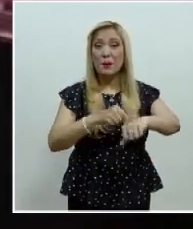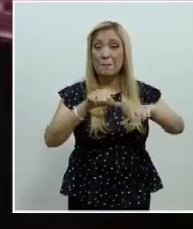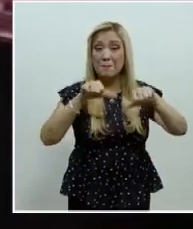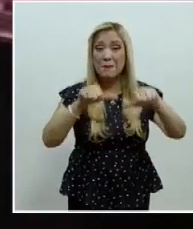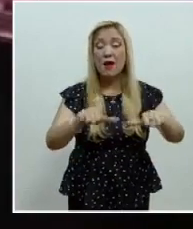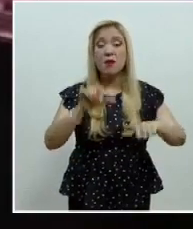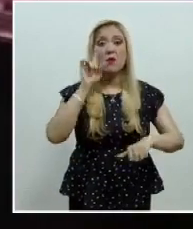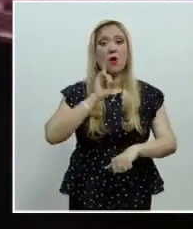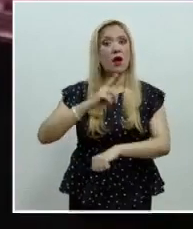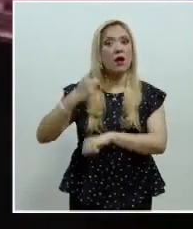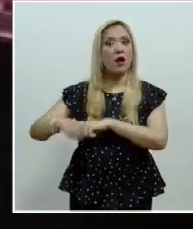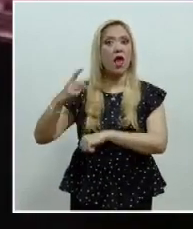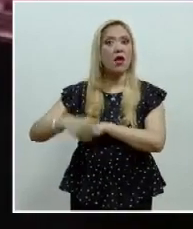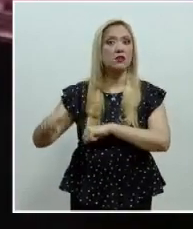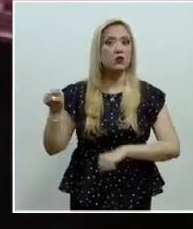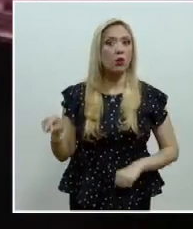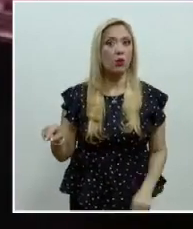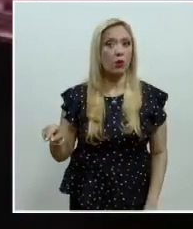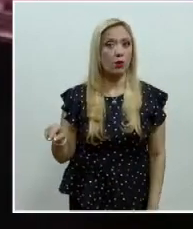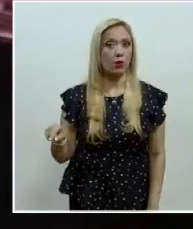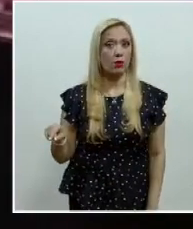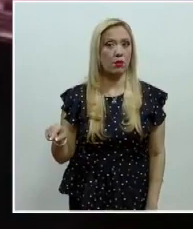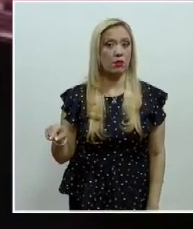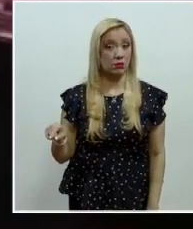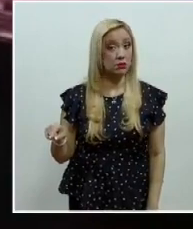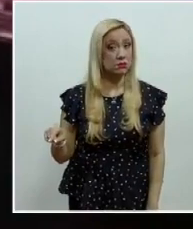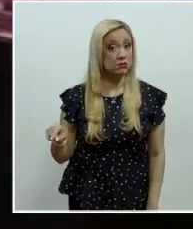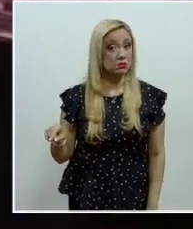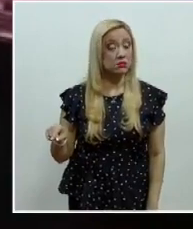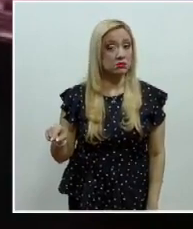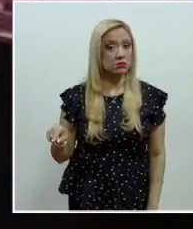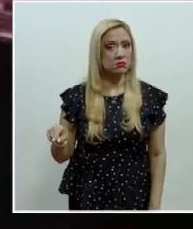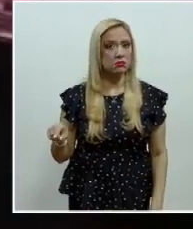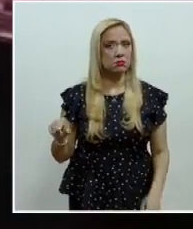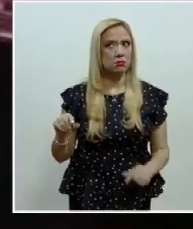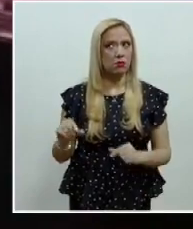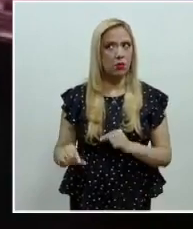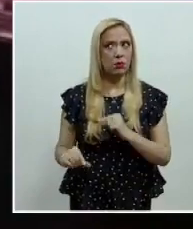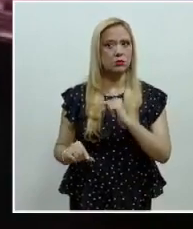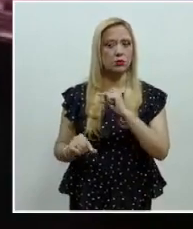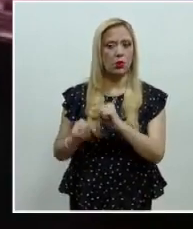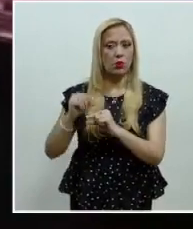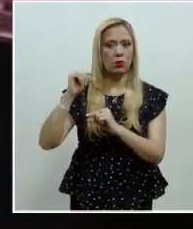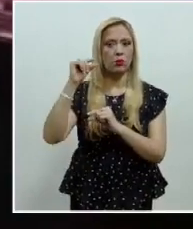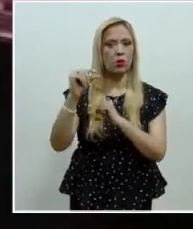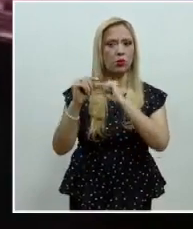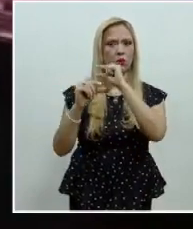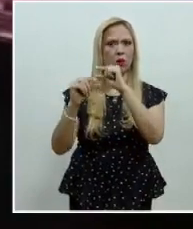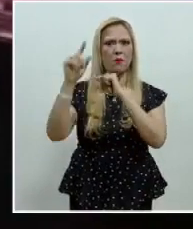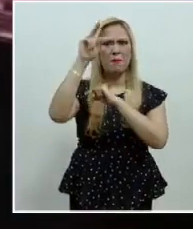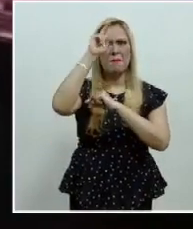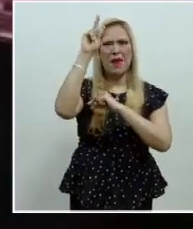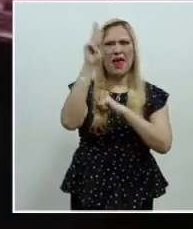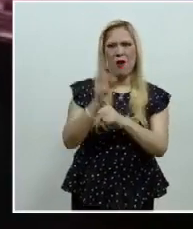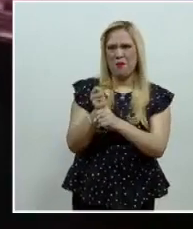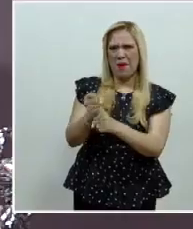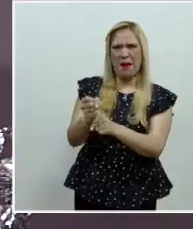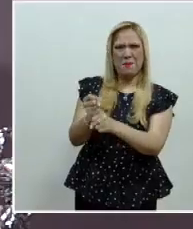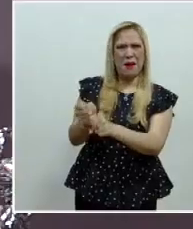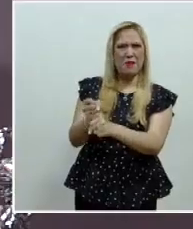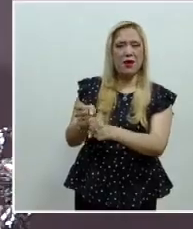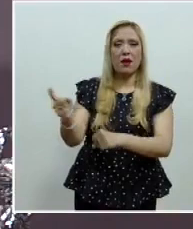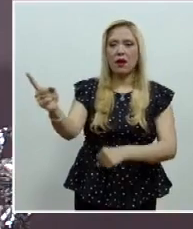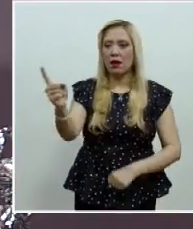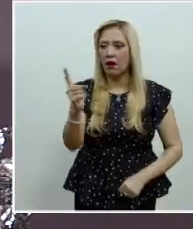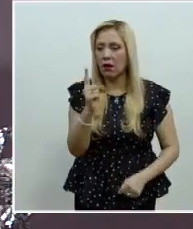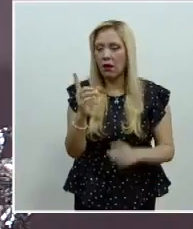mujer, porque las violencias se escalan. Entonces vienen a